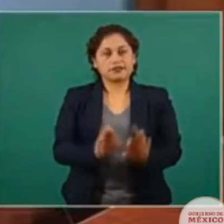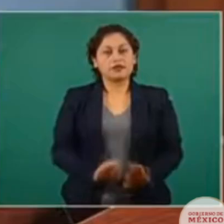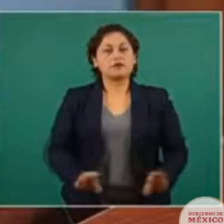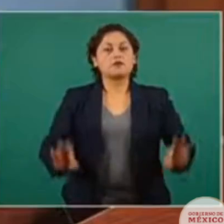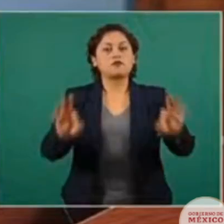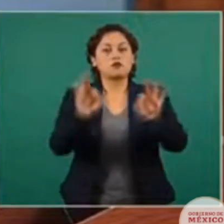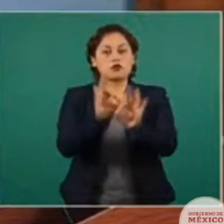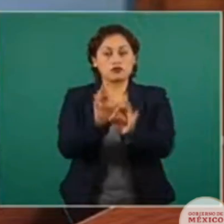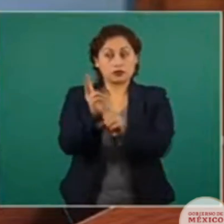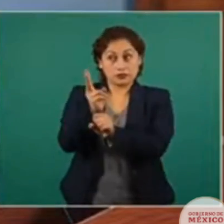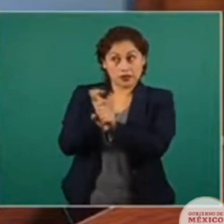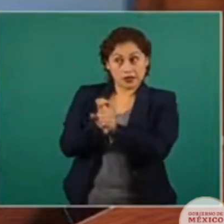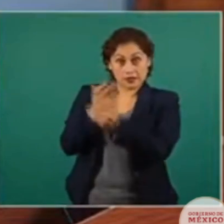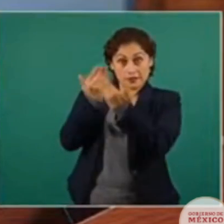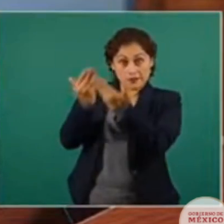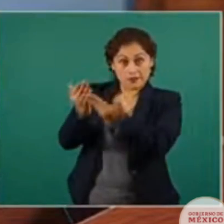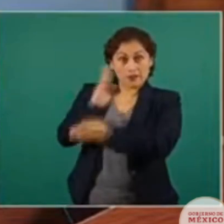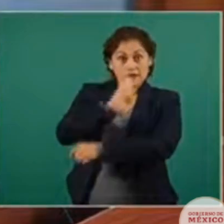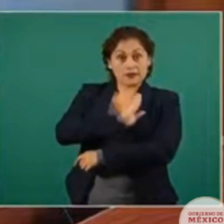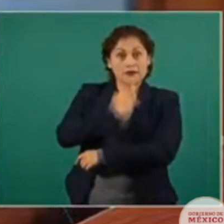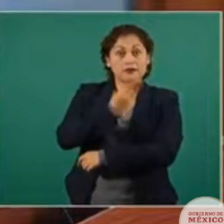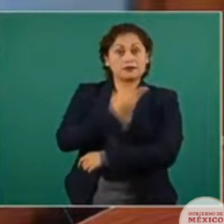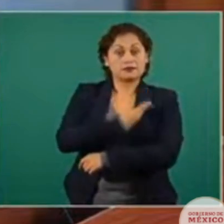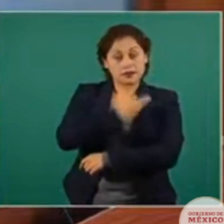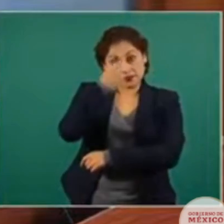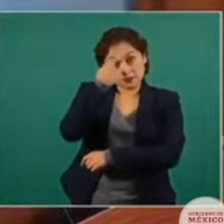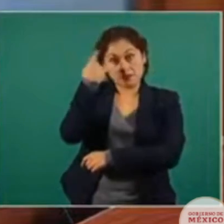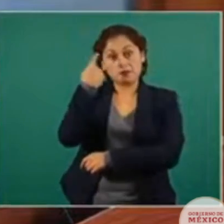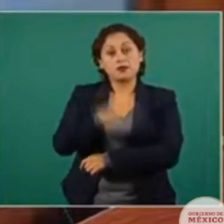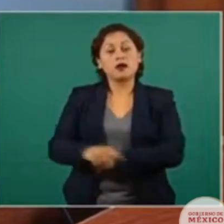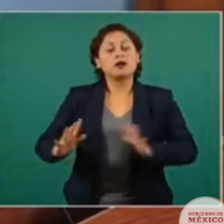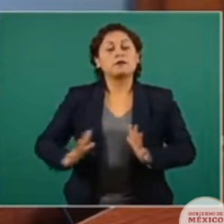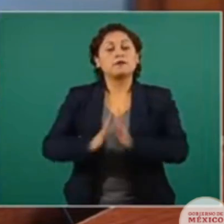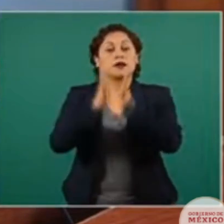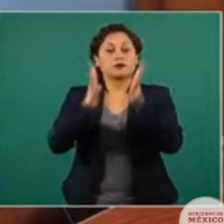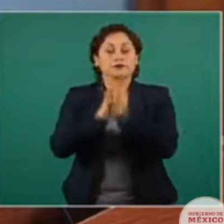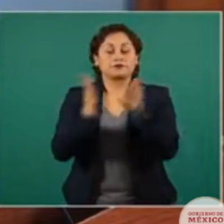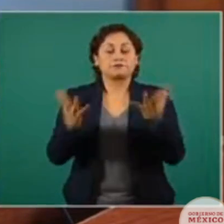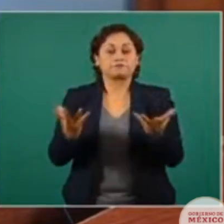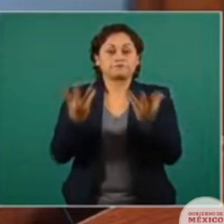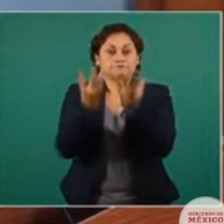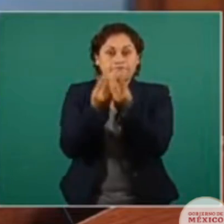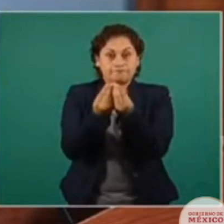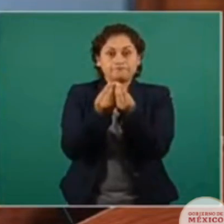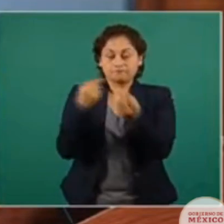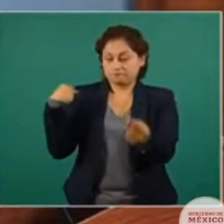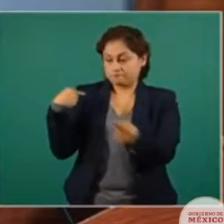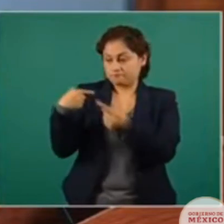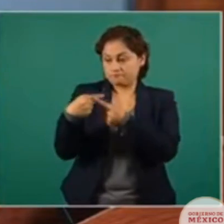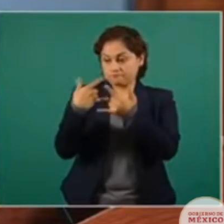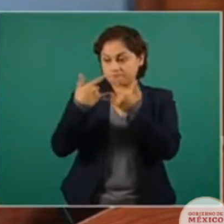invitar al Estado español a que sea partícipe de esta reconciliación histórica,